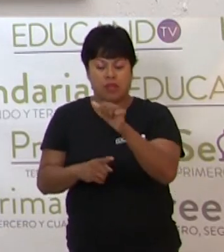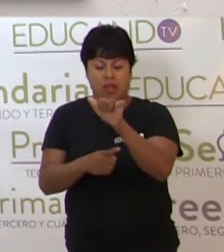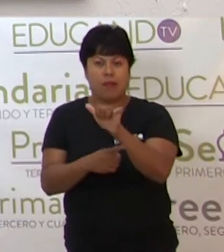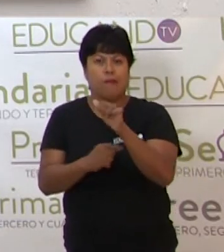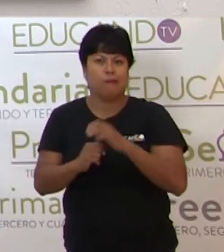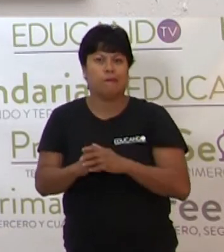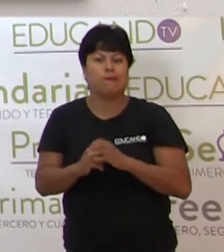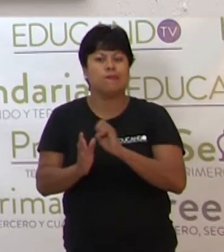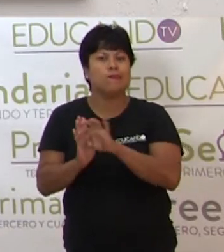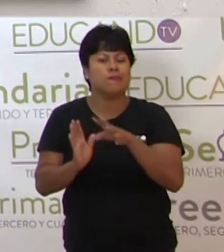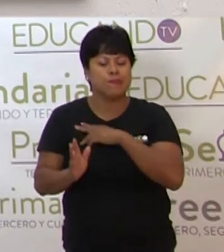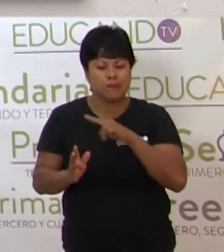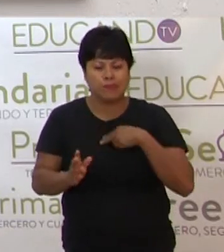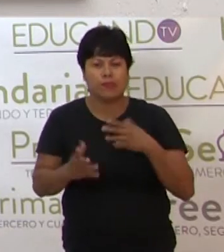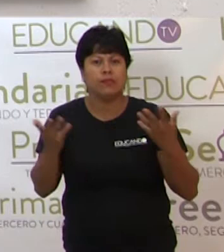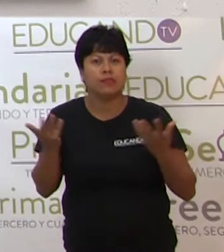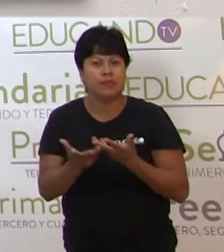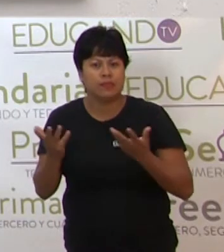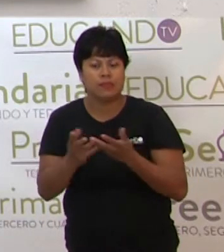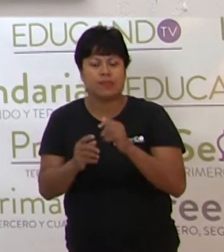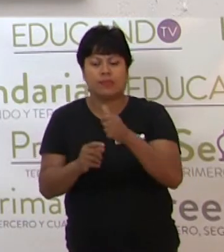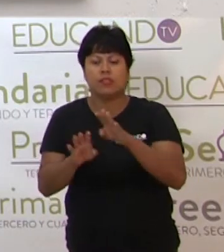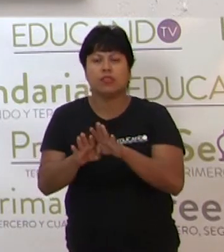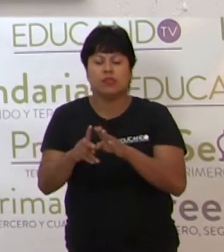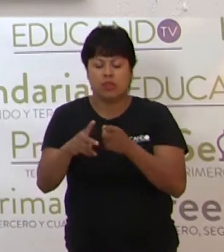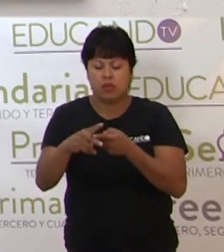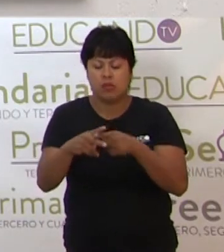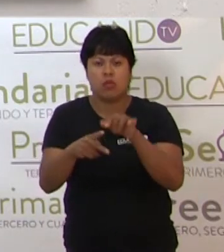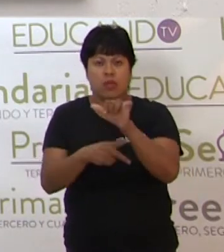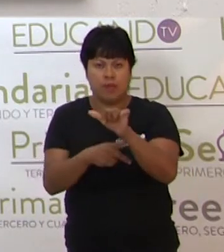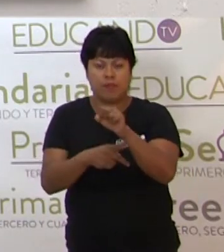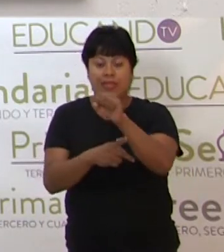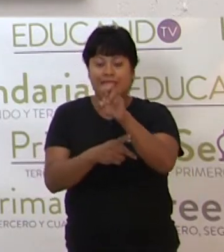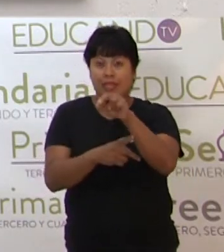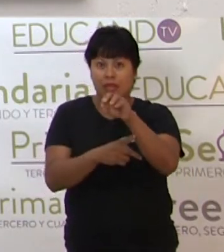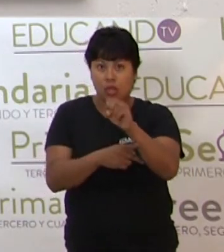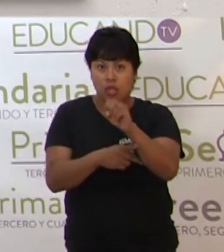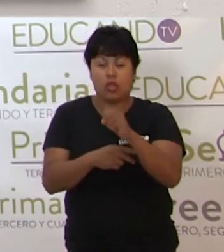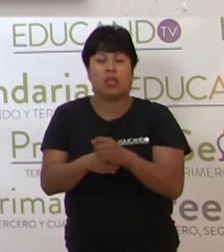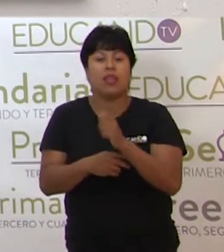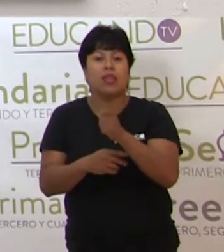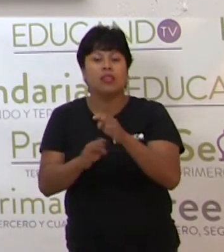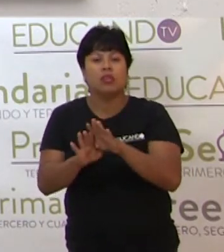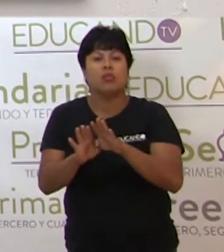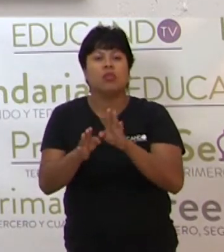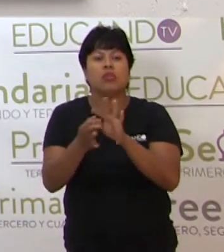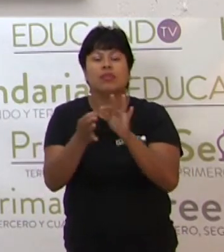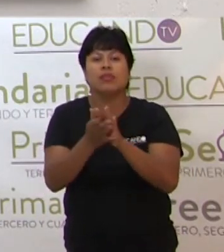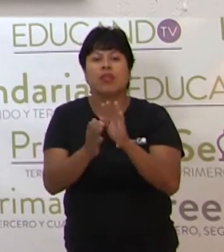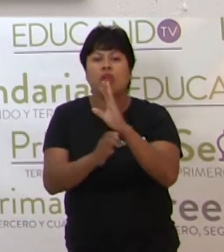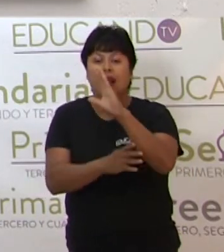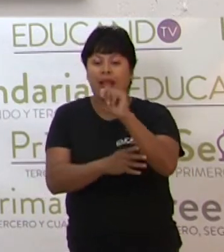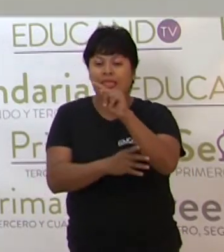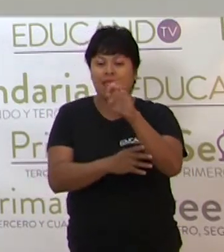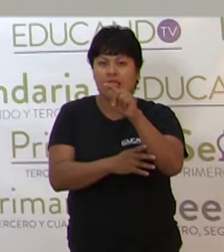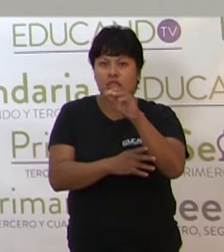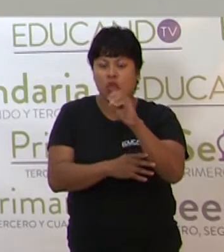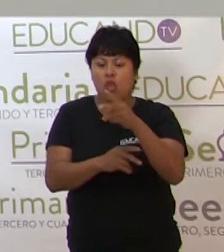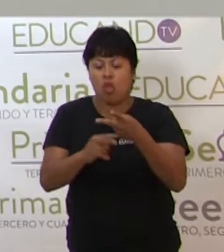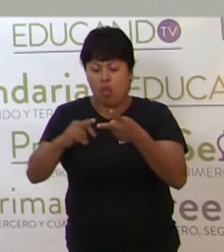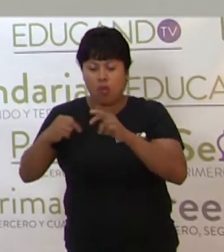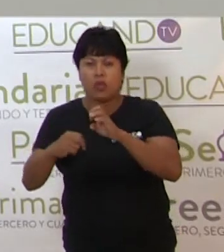Lo vamos a definir en base al ángulo A. El seno se define como cateto opuesto